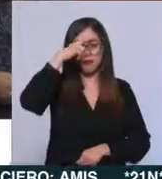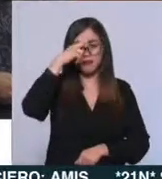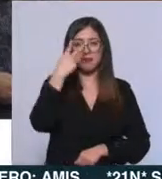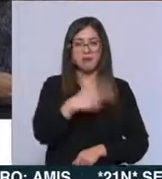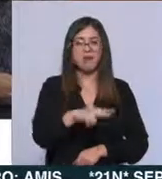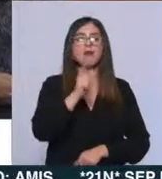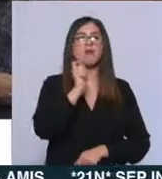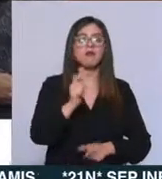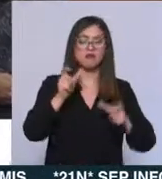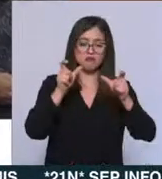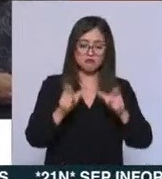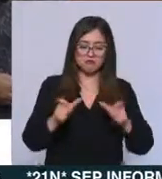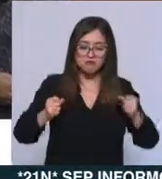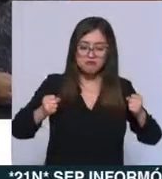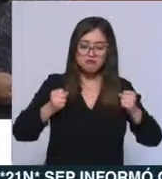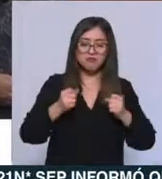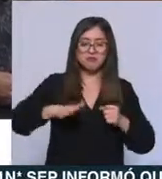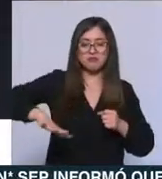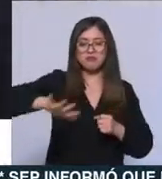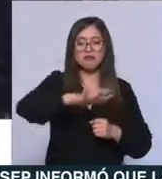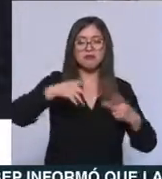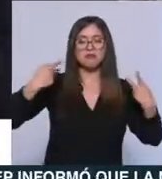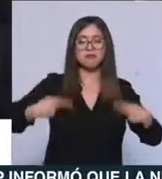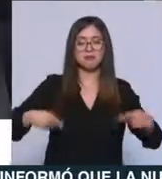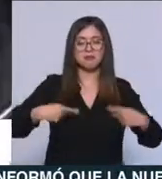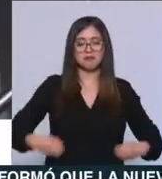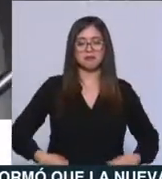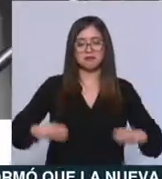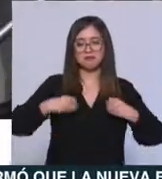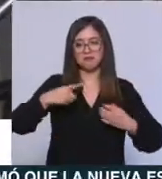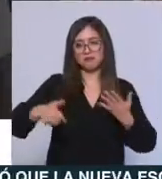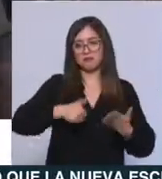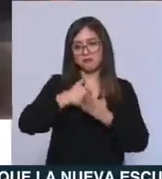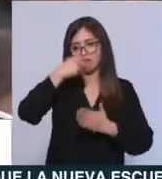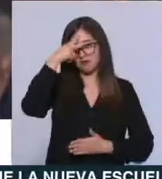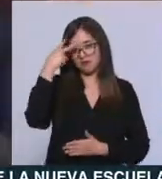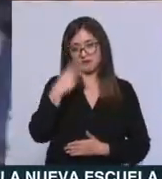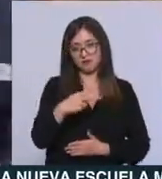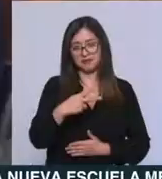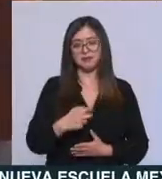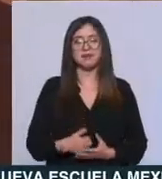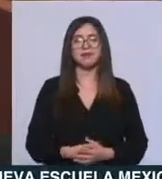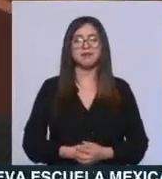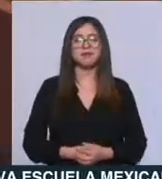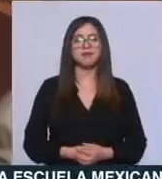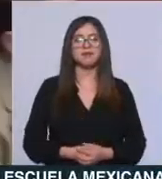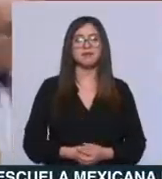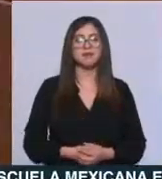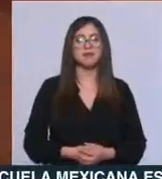adecuada seguridad a todas y a todos los mexicanos. Con imágenes de Liber Rodríguez, Mariana Sánchez, 21 Noticias.